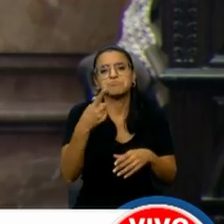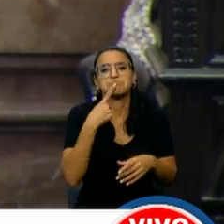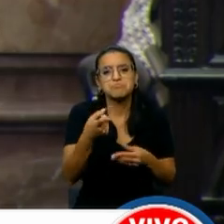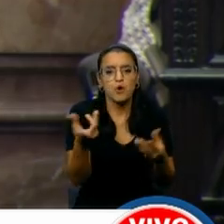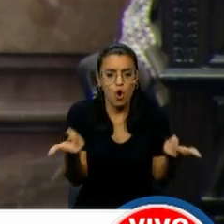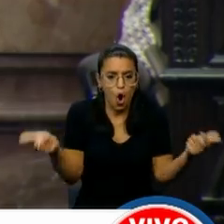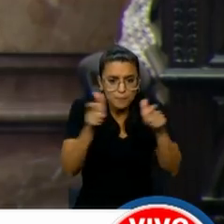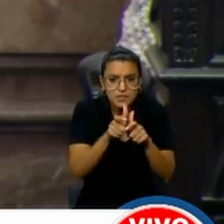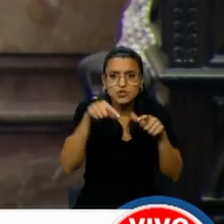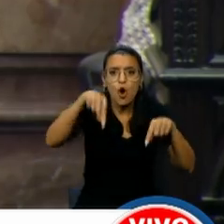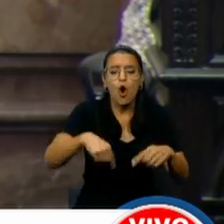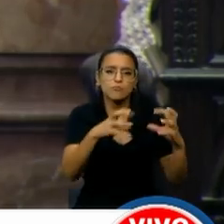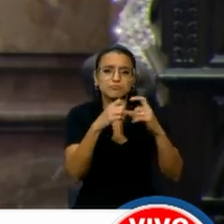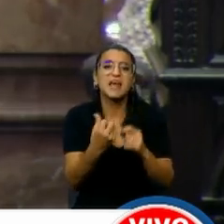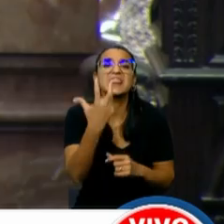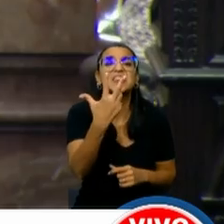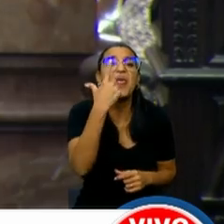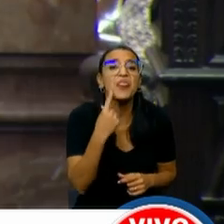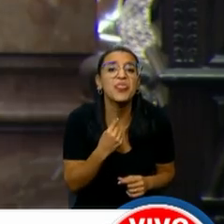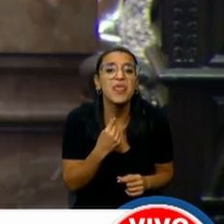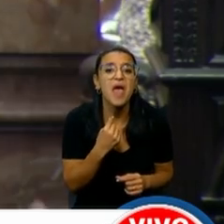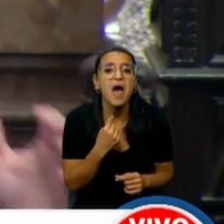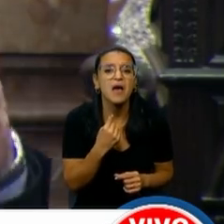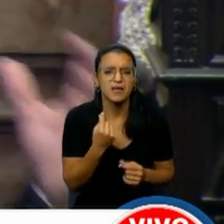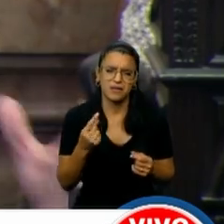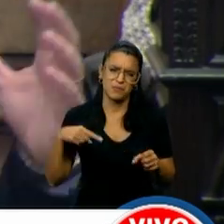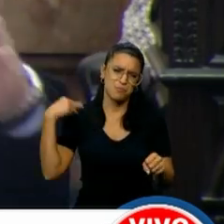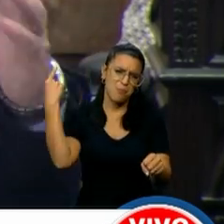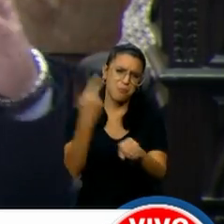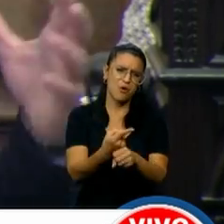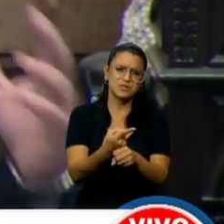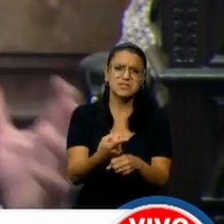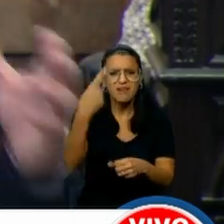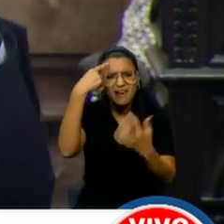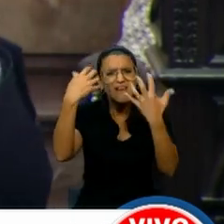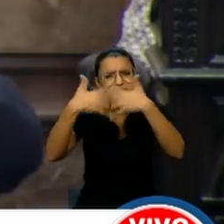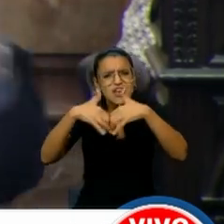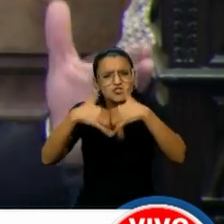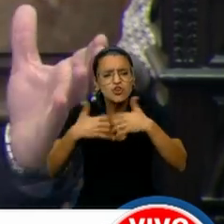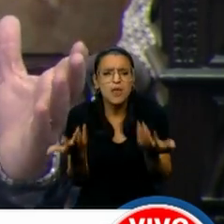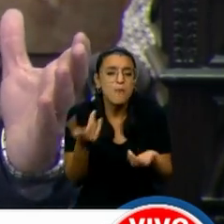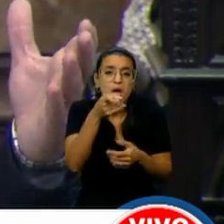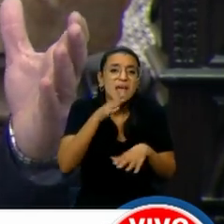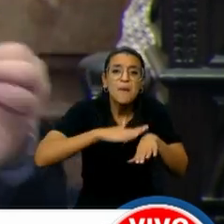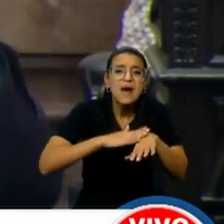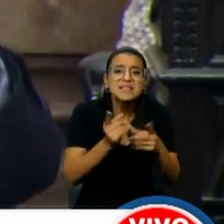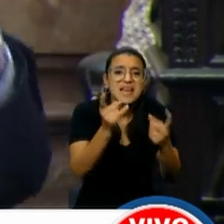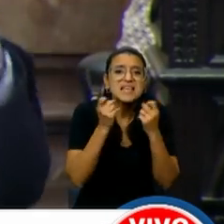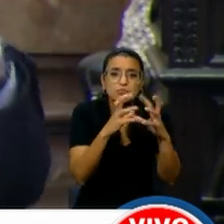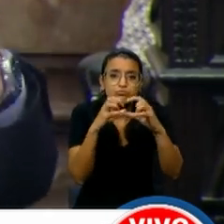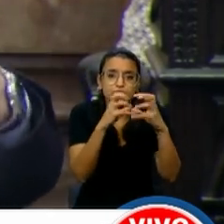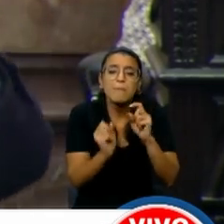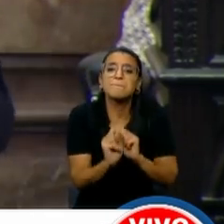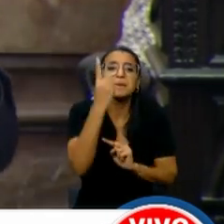y hoy tratamiento tres días imposible reflexionemos en la base es lo